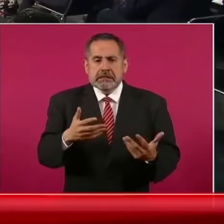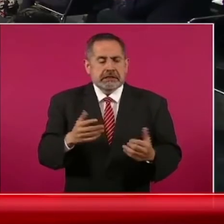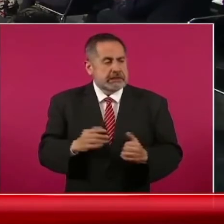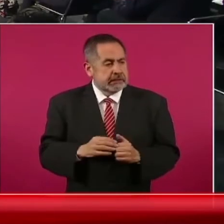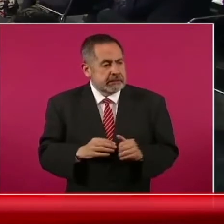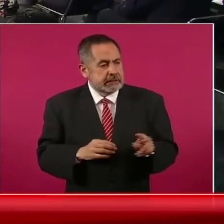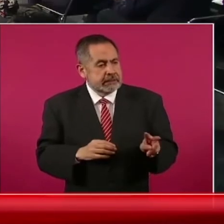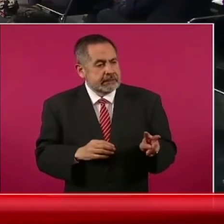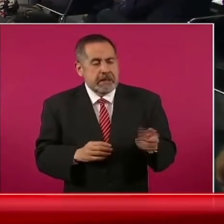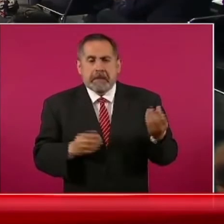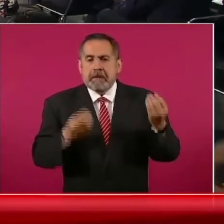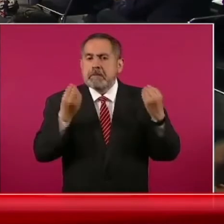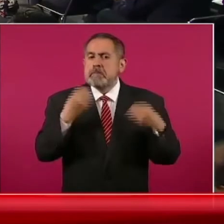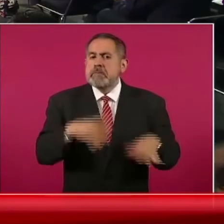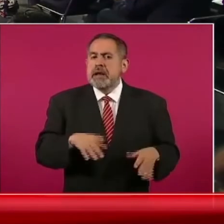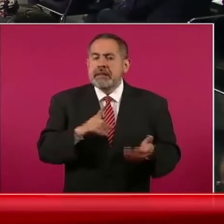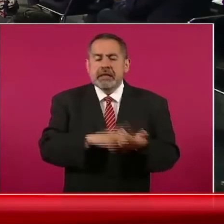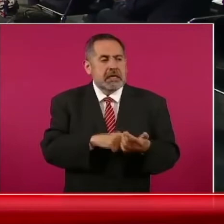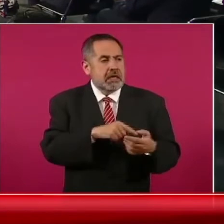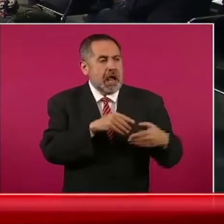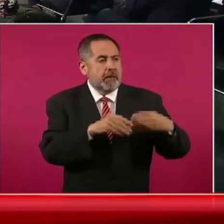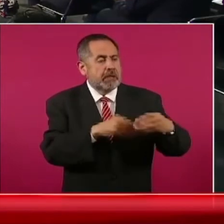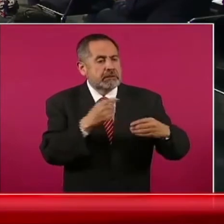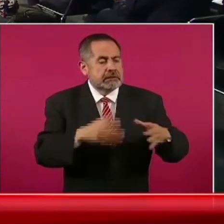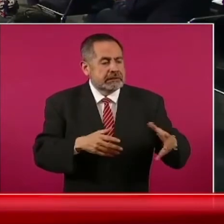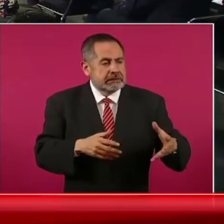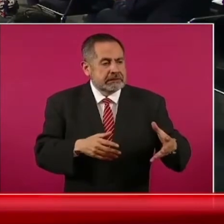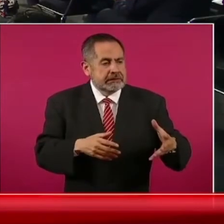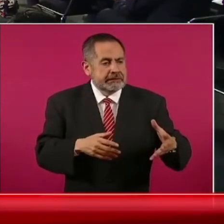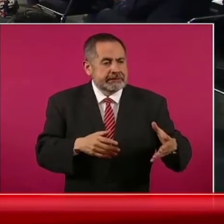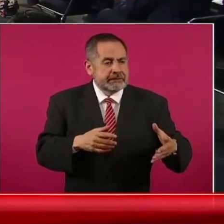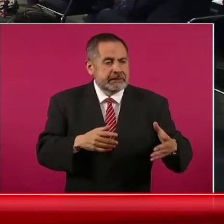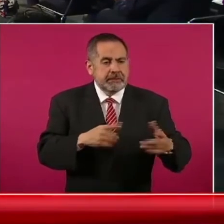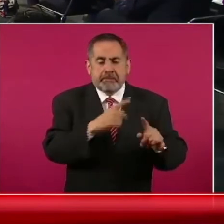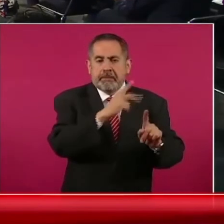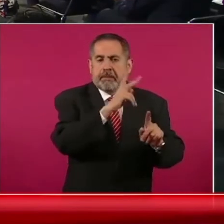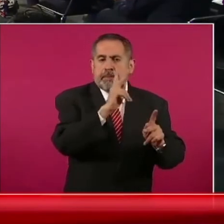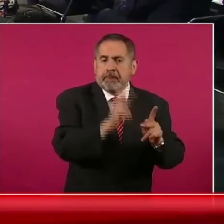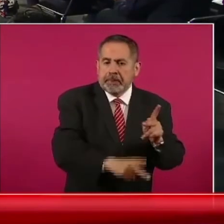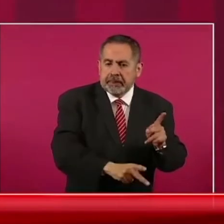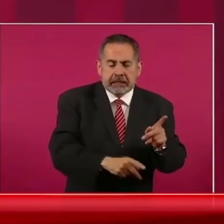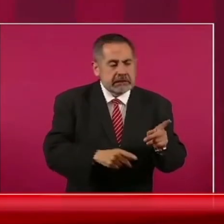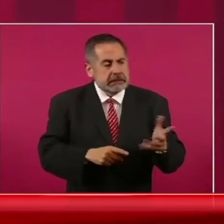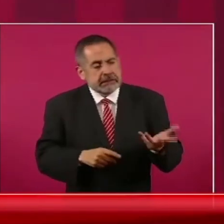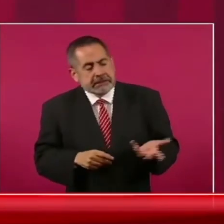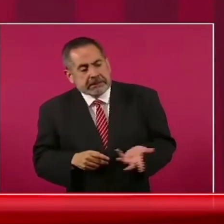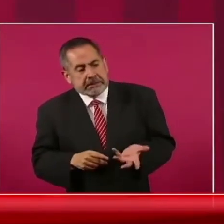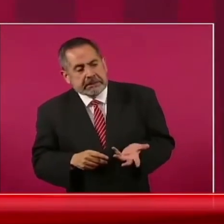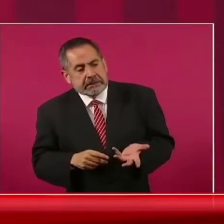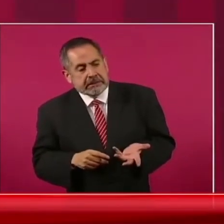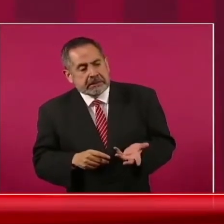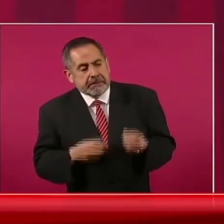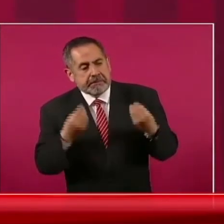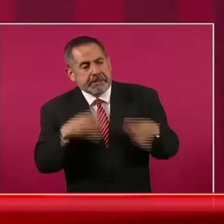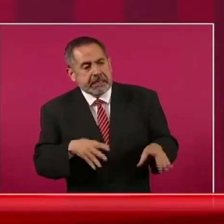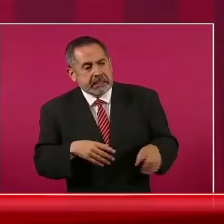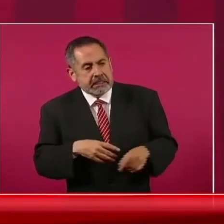se iba a perder todo eso Entonces se optó porque